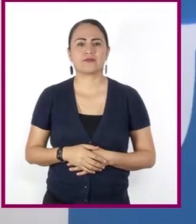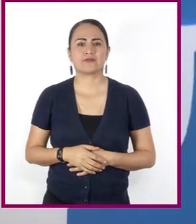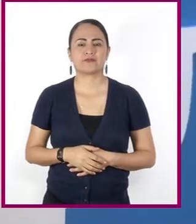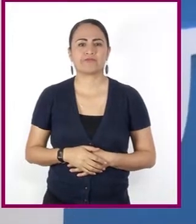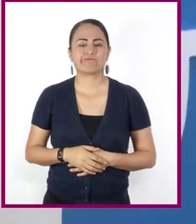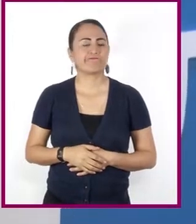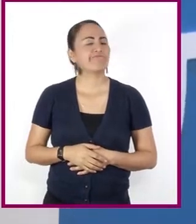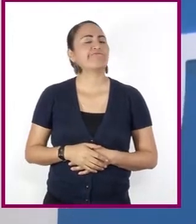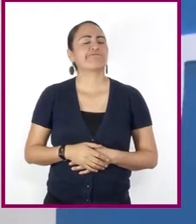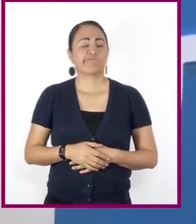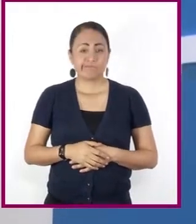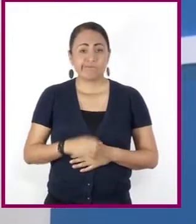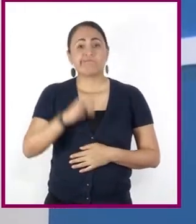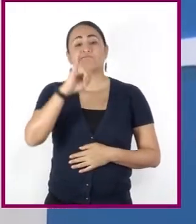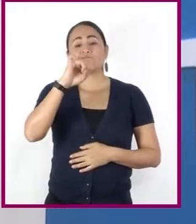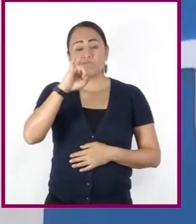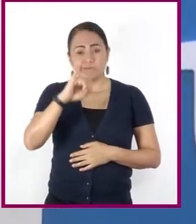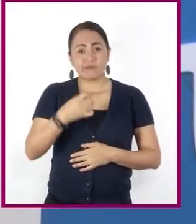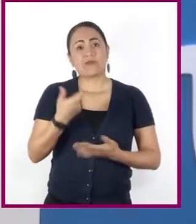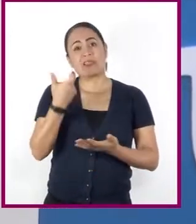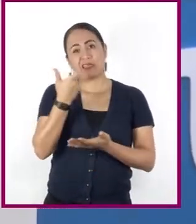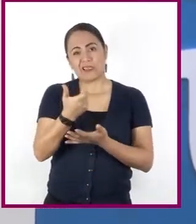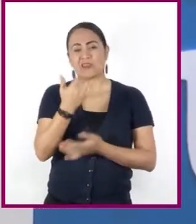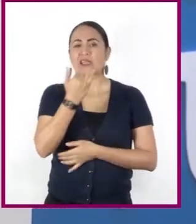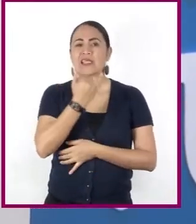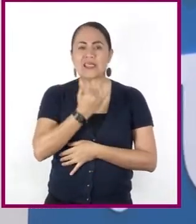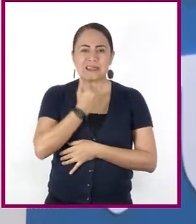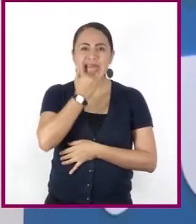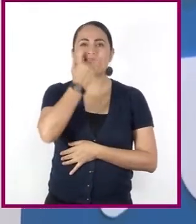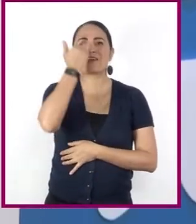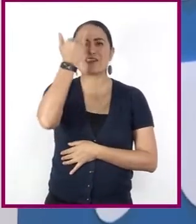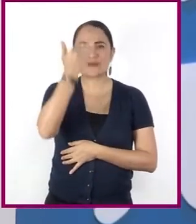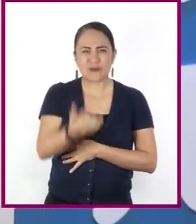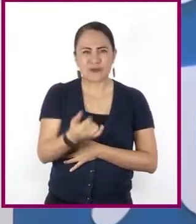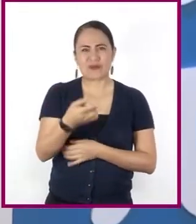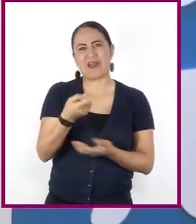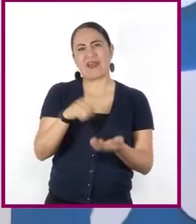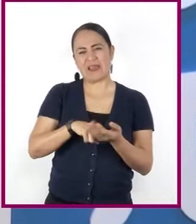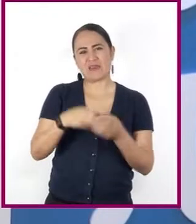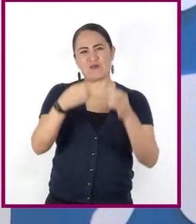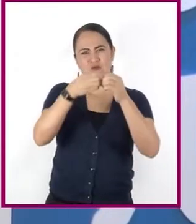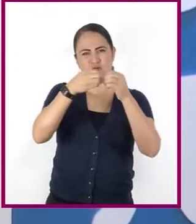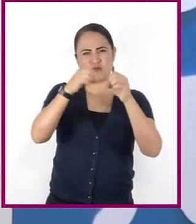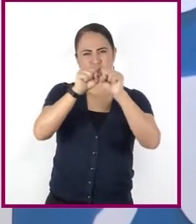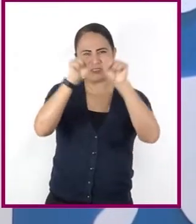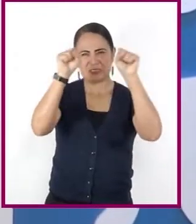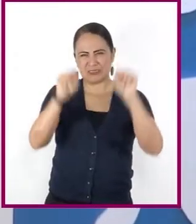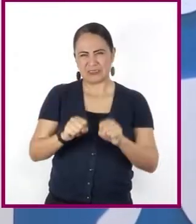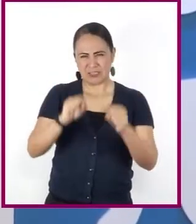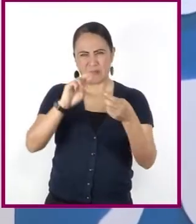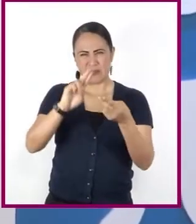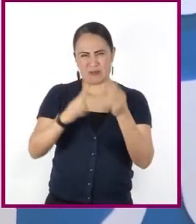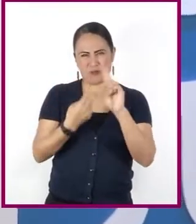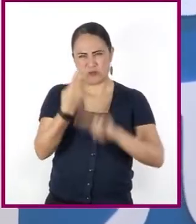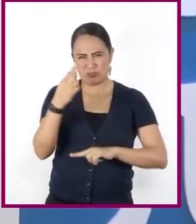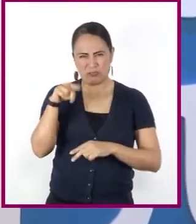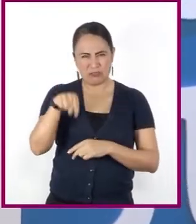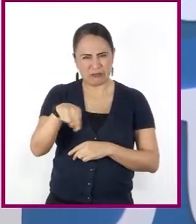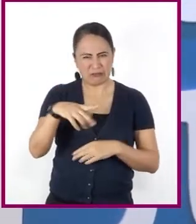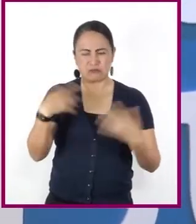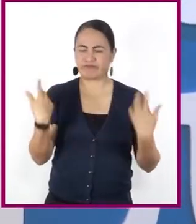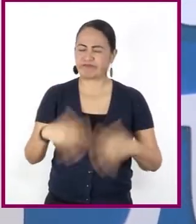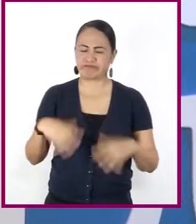La terrible pérdida que ocurrió por un error en el uso de los sistemas de medidas nos pone alertas sobre la